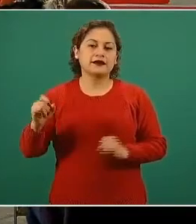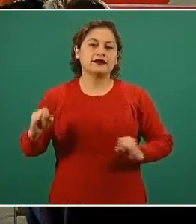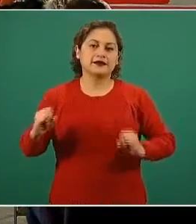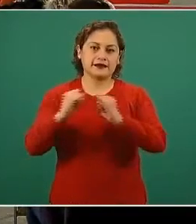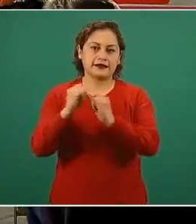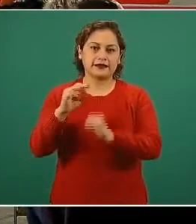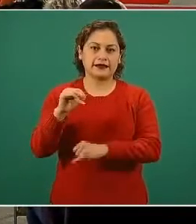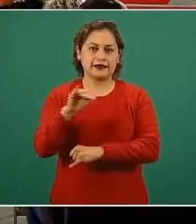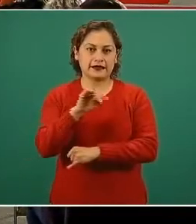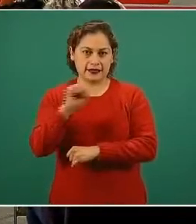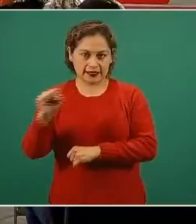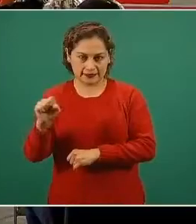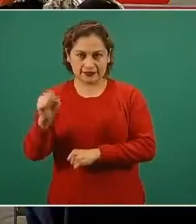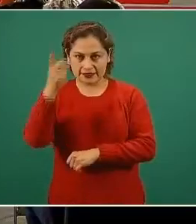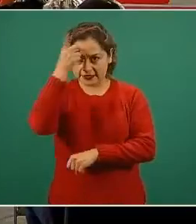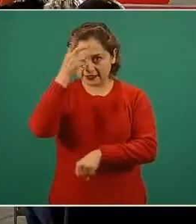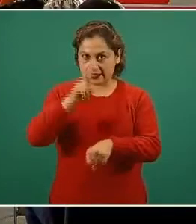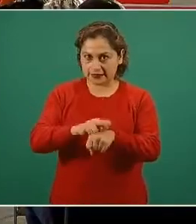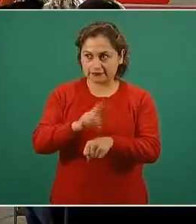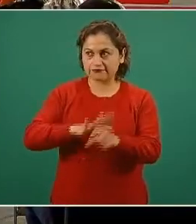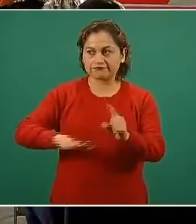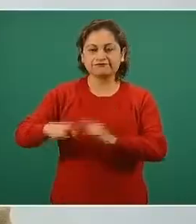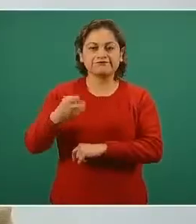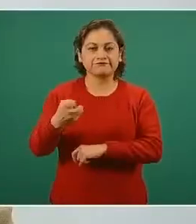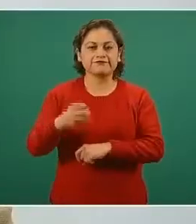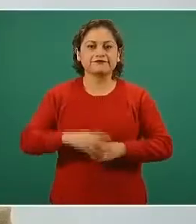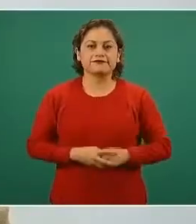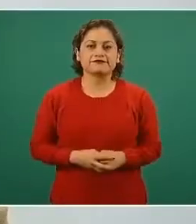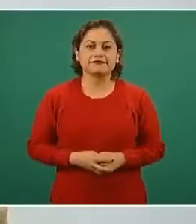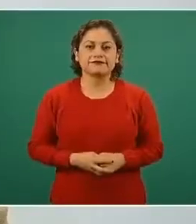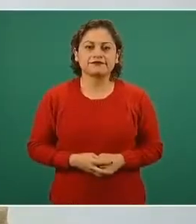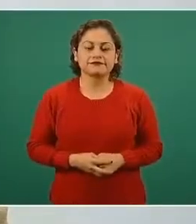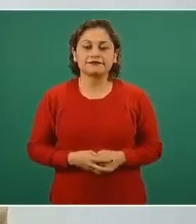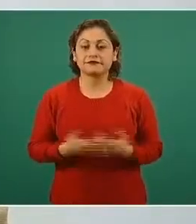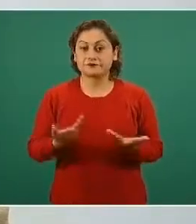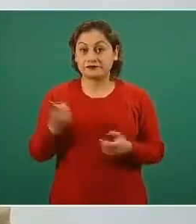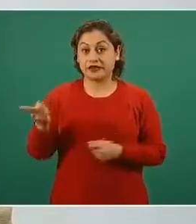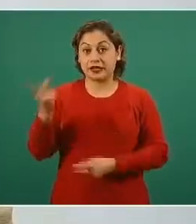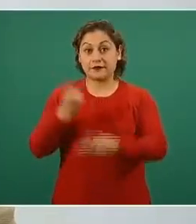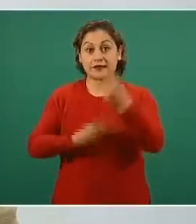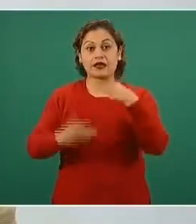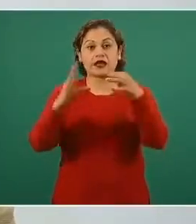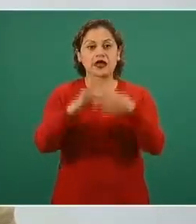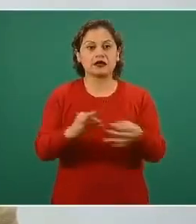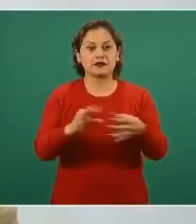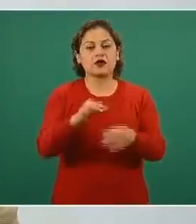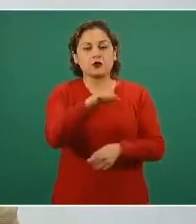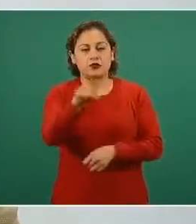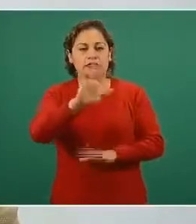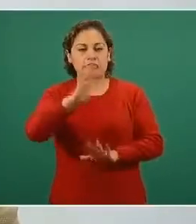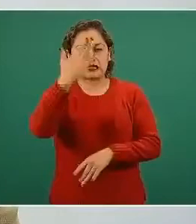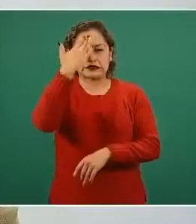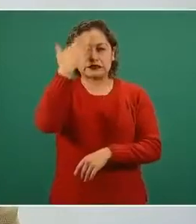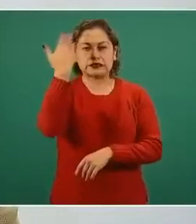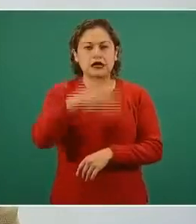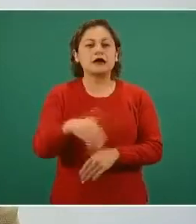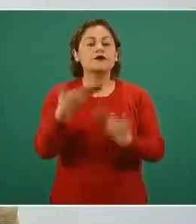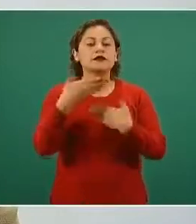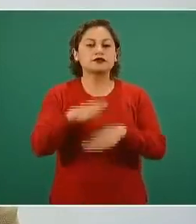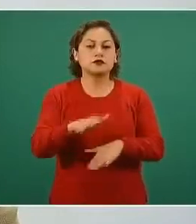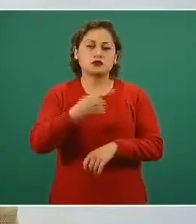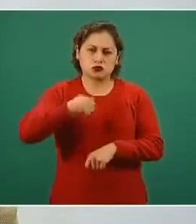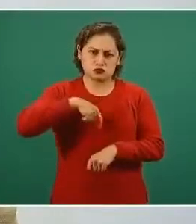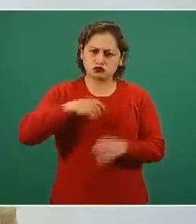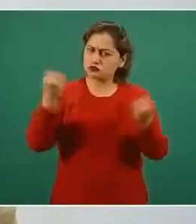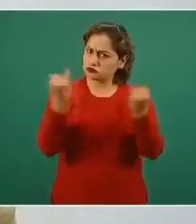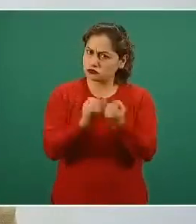quien viene a presentar el caso que también ya se ha anunciado y también hemos hecho público